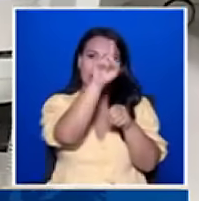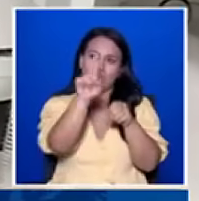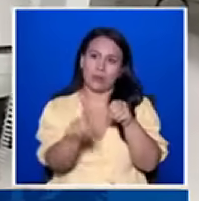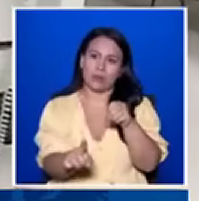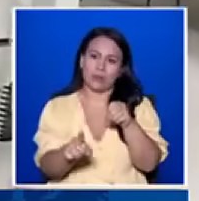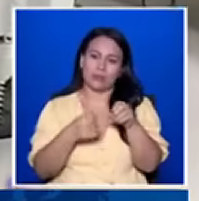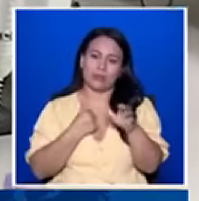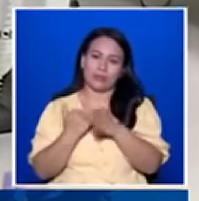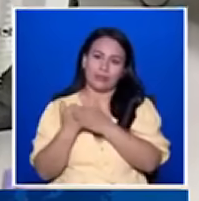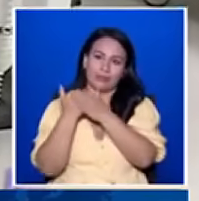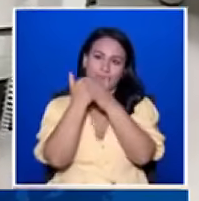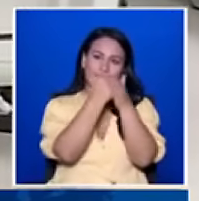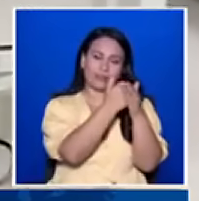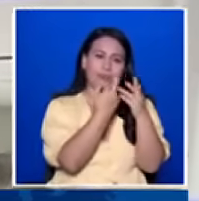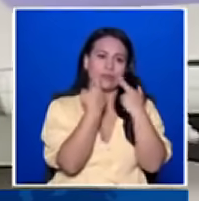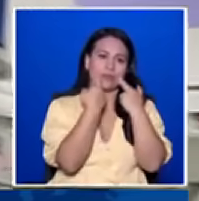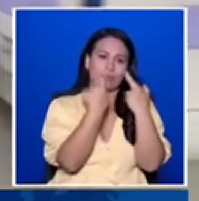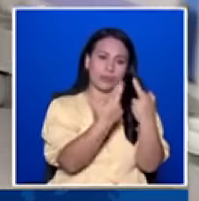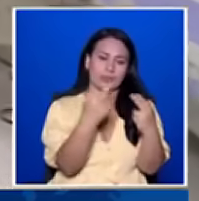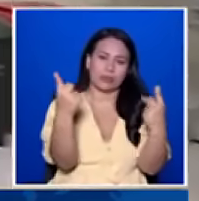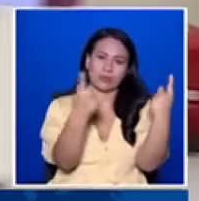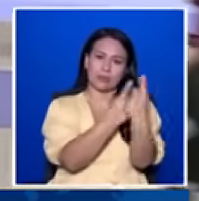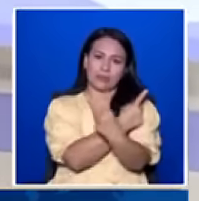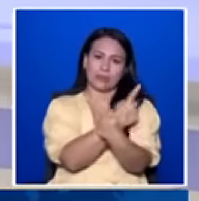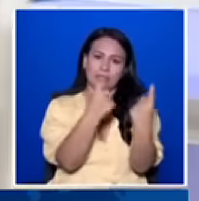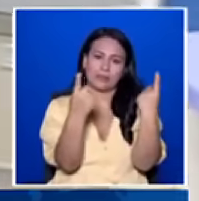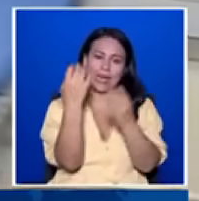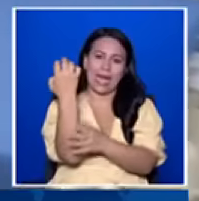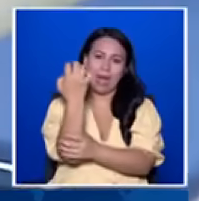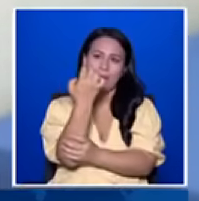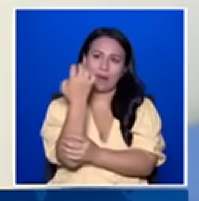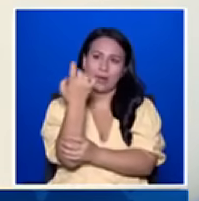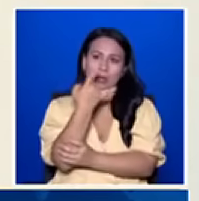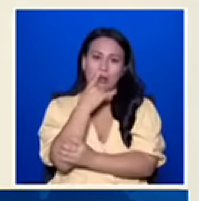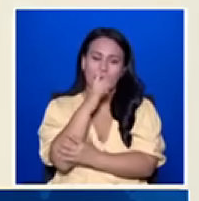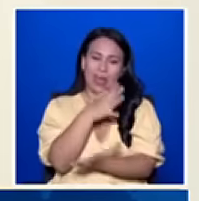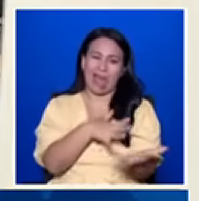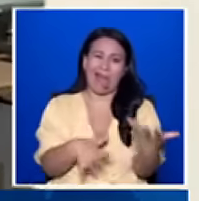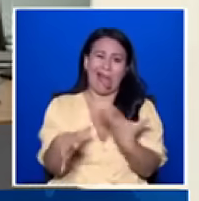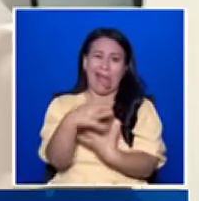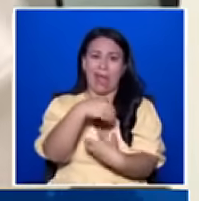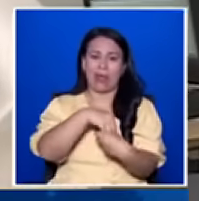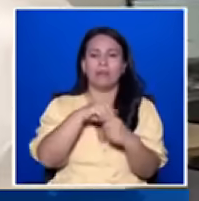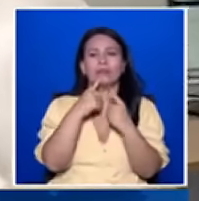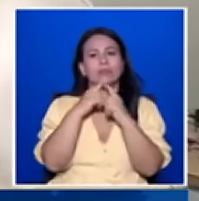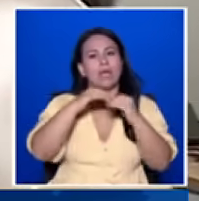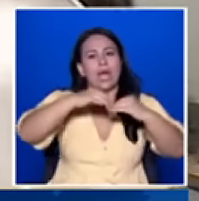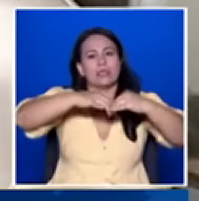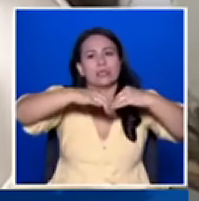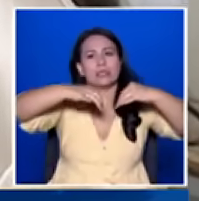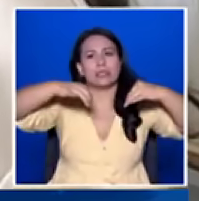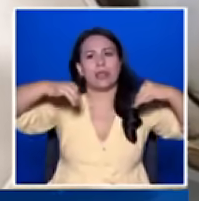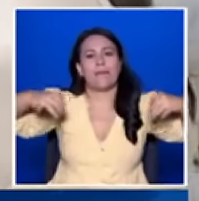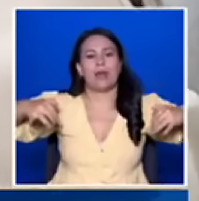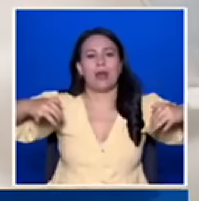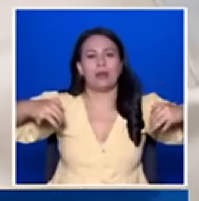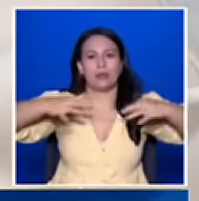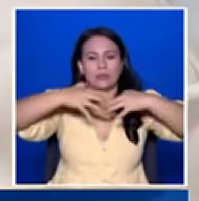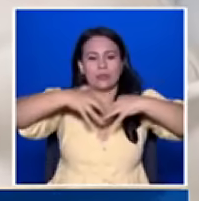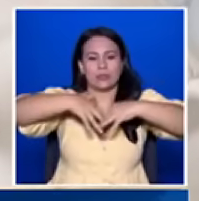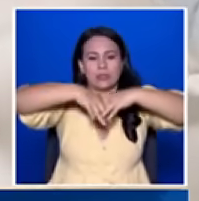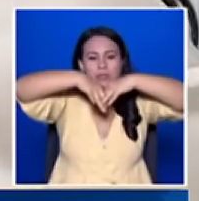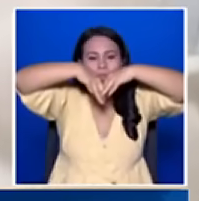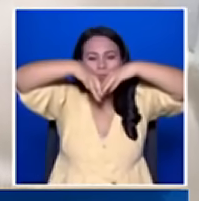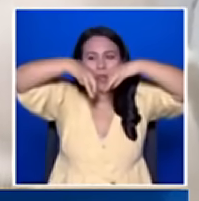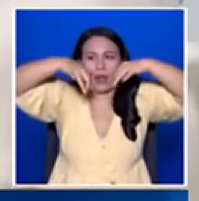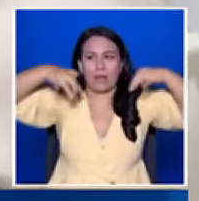el primer punto de respuesta y por lo tanto, sí, en la emergencia se mezclaban todos los flujos y por lo tanto esto va a evitar que estén mezclados pediátricos